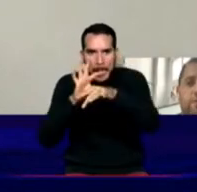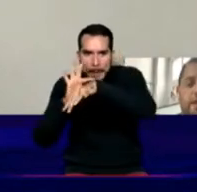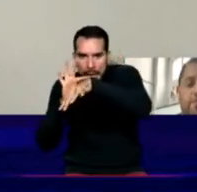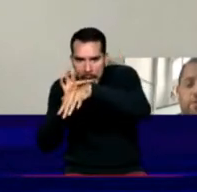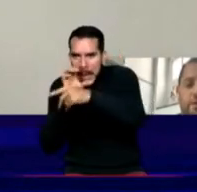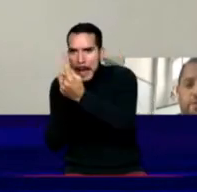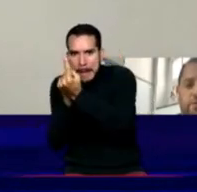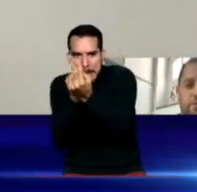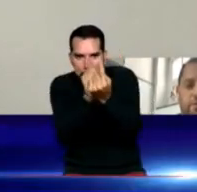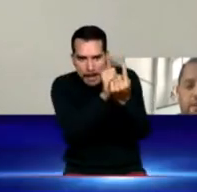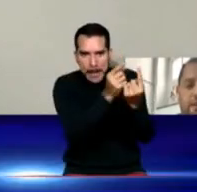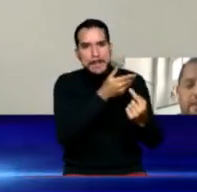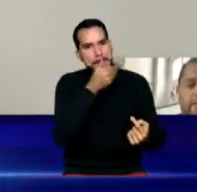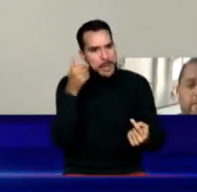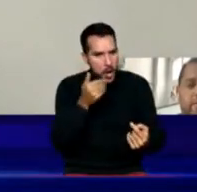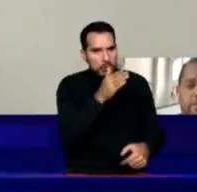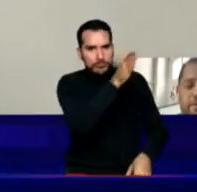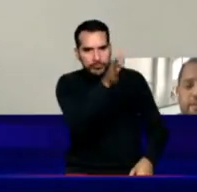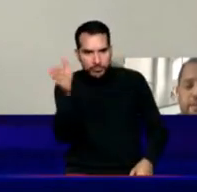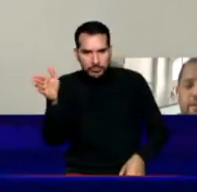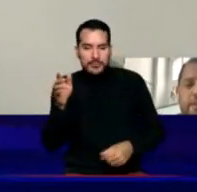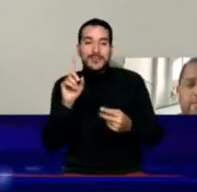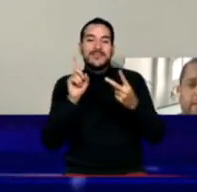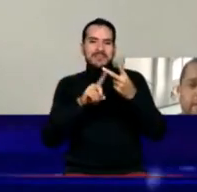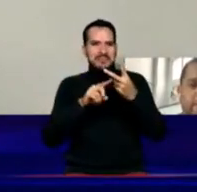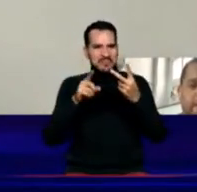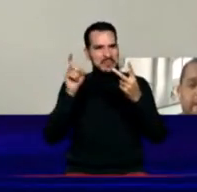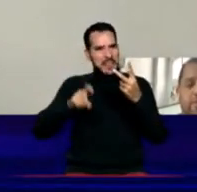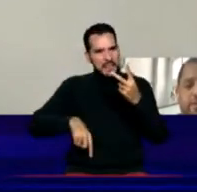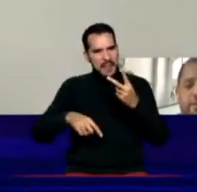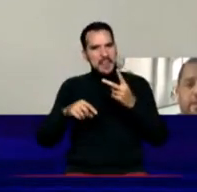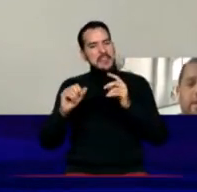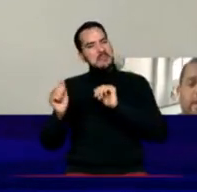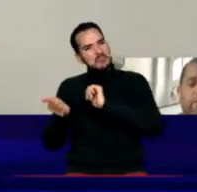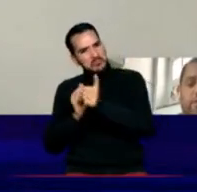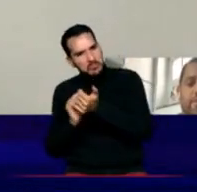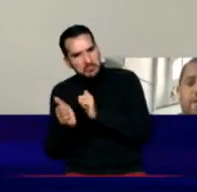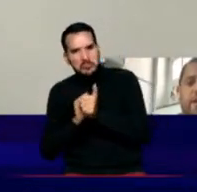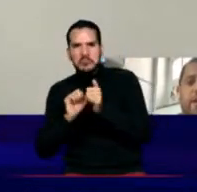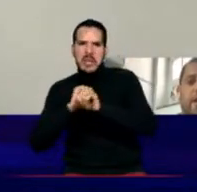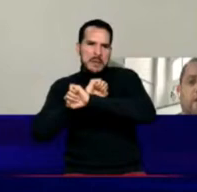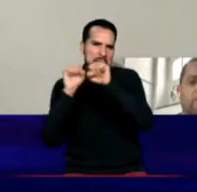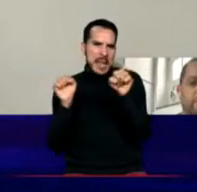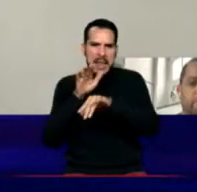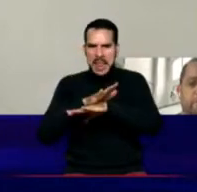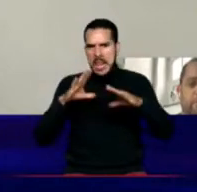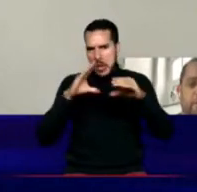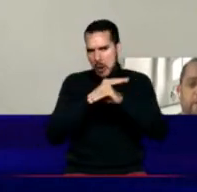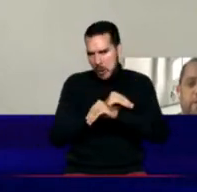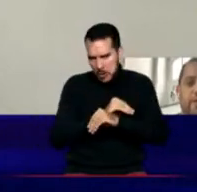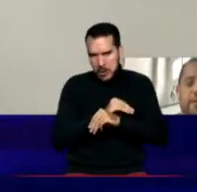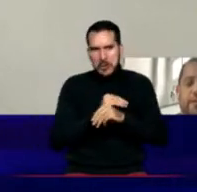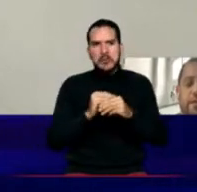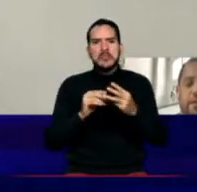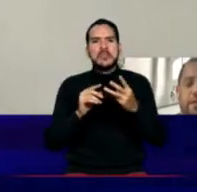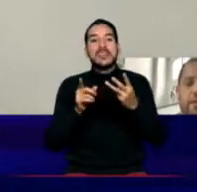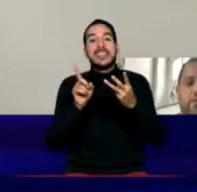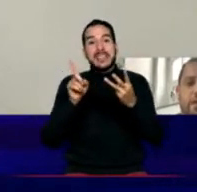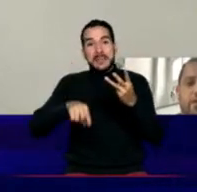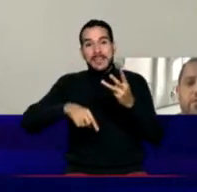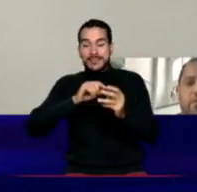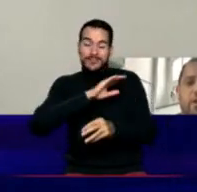otro es tener buenos hábitos de vida, hacer actividad física, idealmente en la mañana, no en la tarde ni en la noche, comer por lo menos 3 horas antes